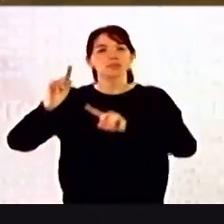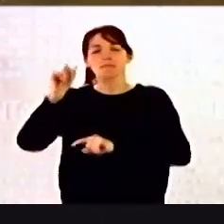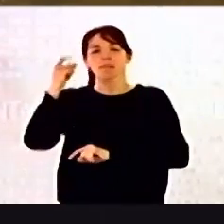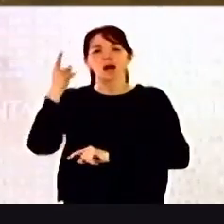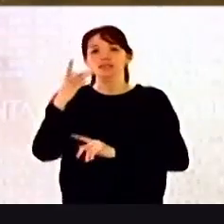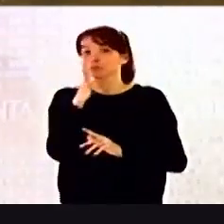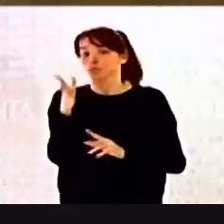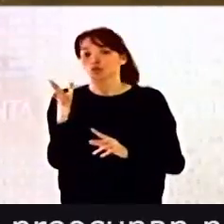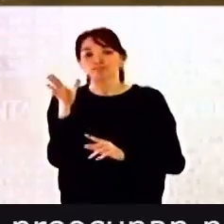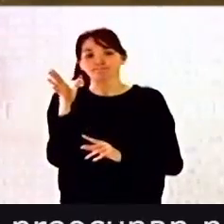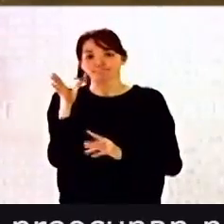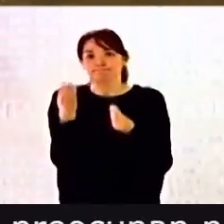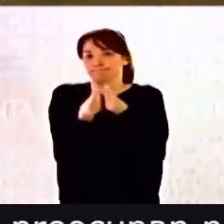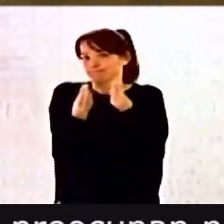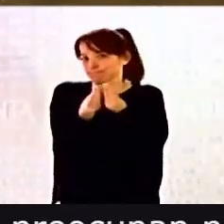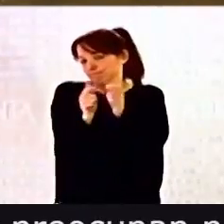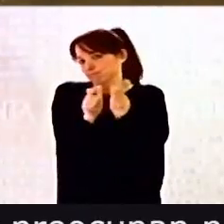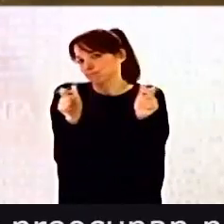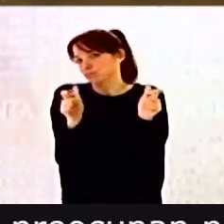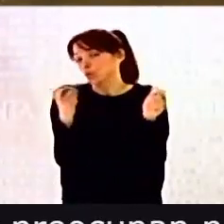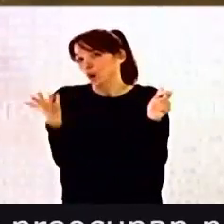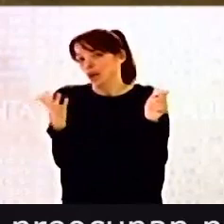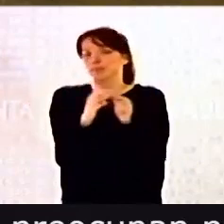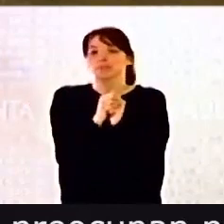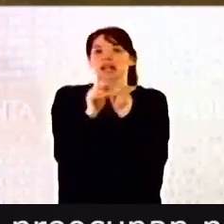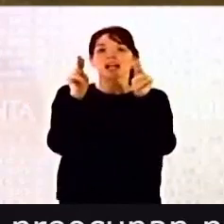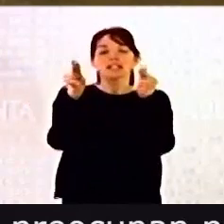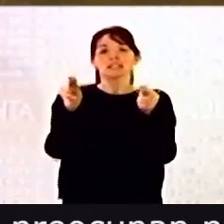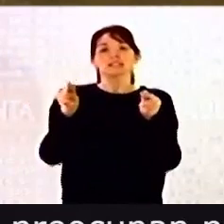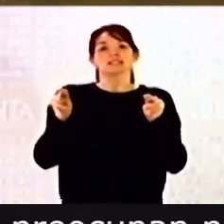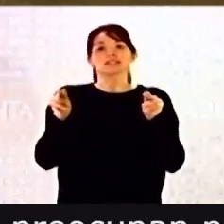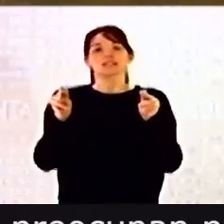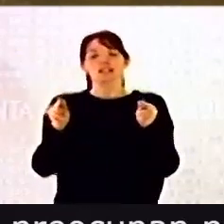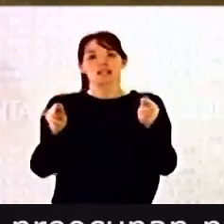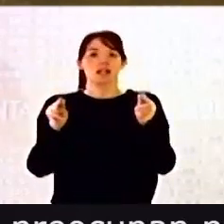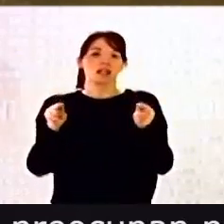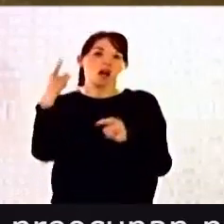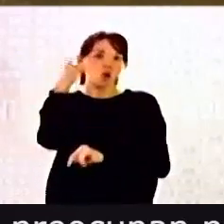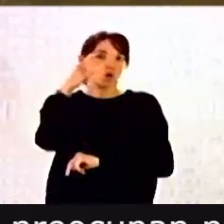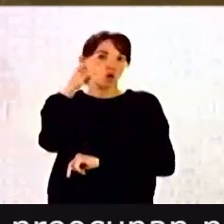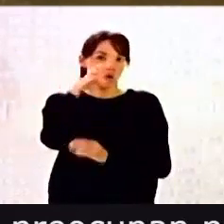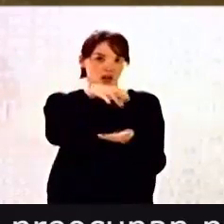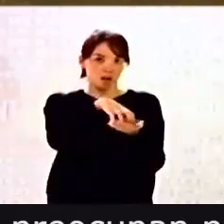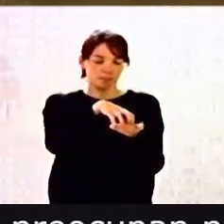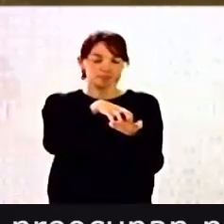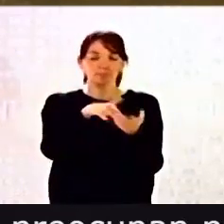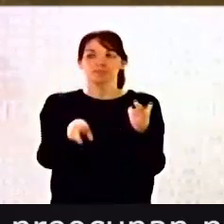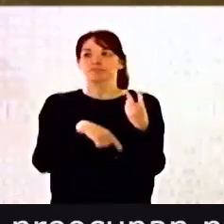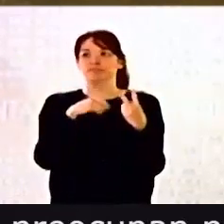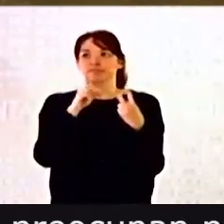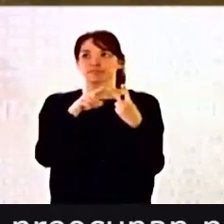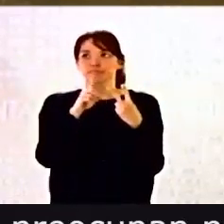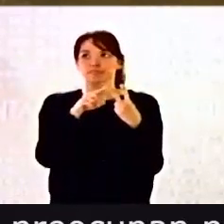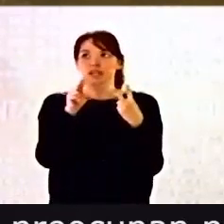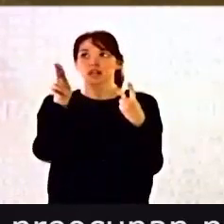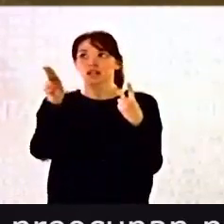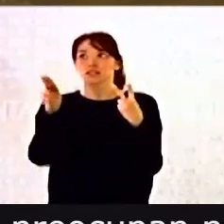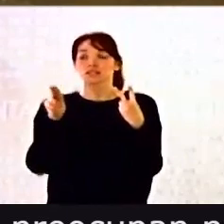volumen que han tenido, está la residencia de la ciudad de Coria, está la